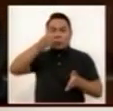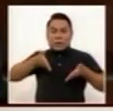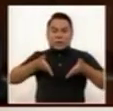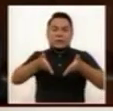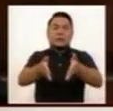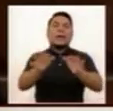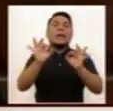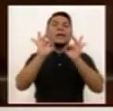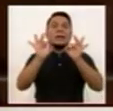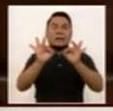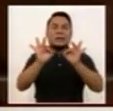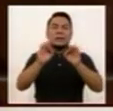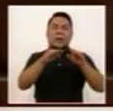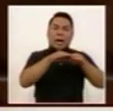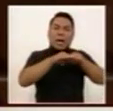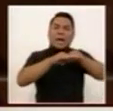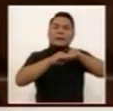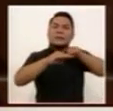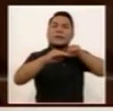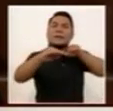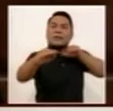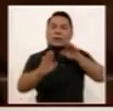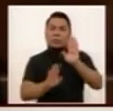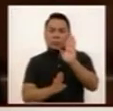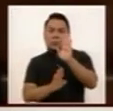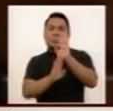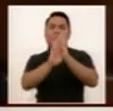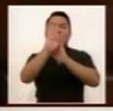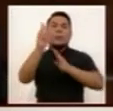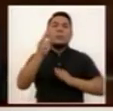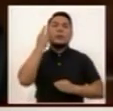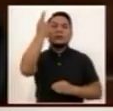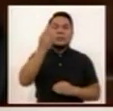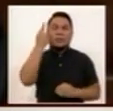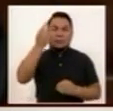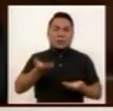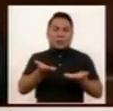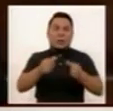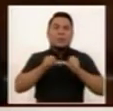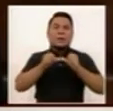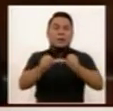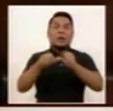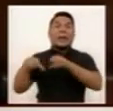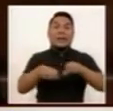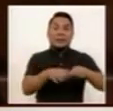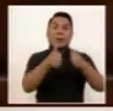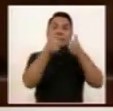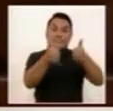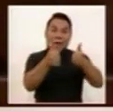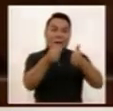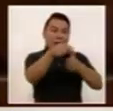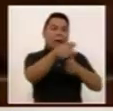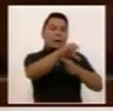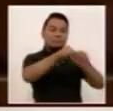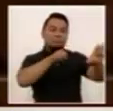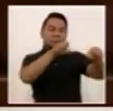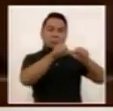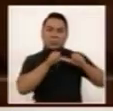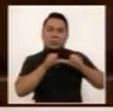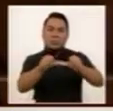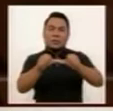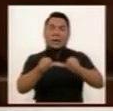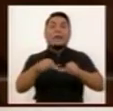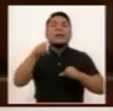y estabilidad. Por eso vamos a mantener lo que se ha hecho bien, modificar